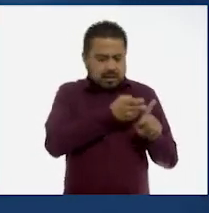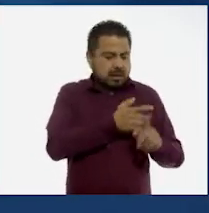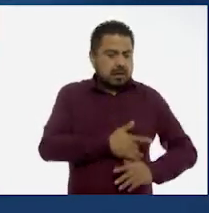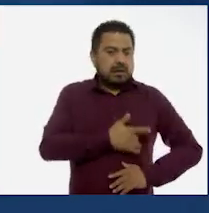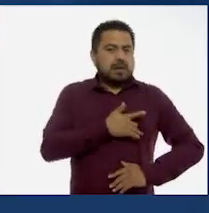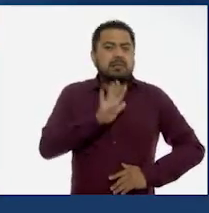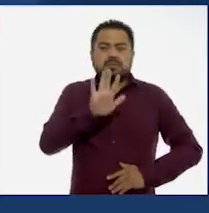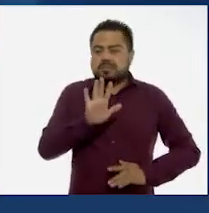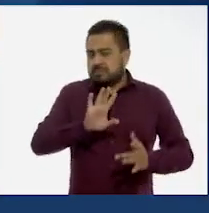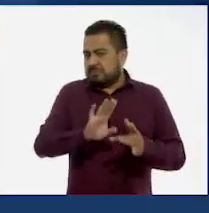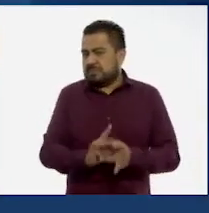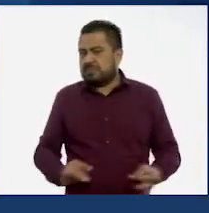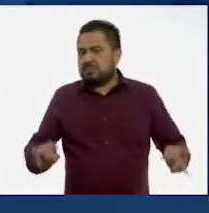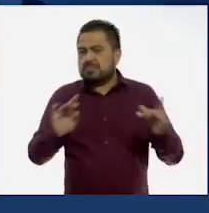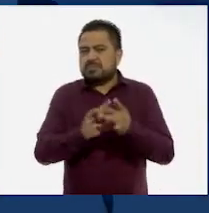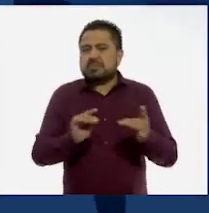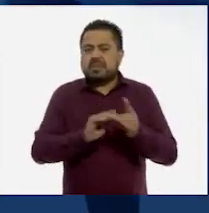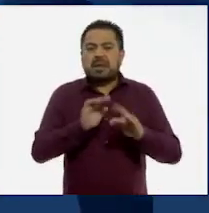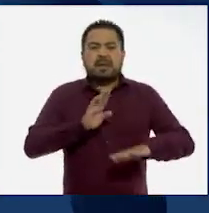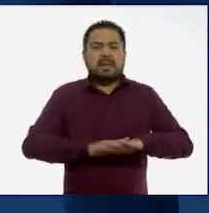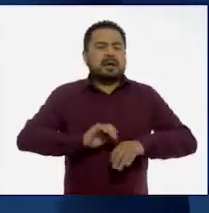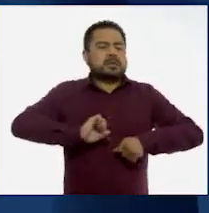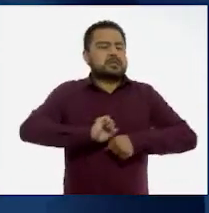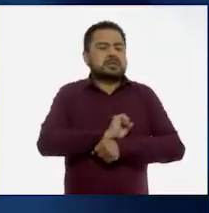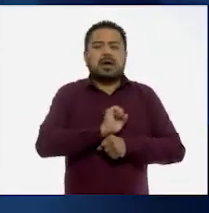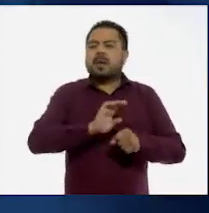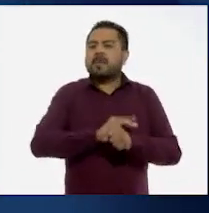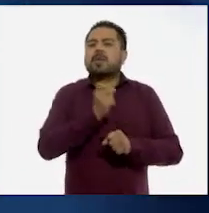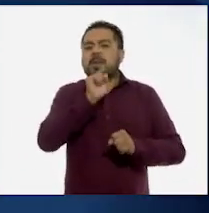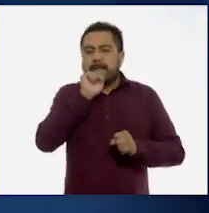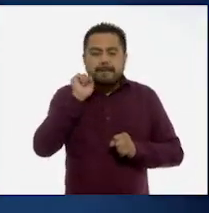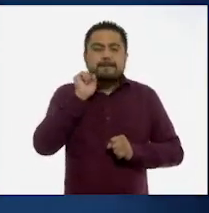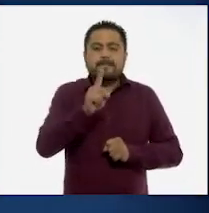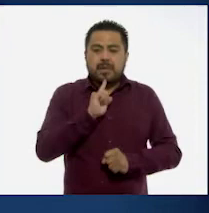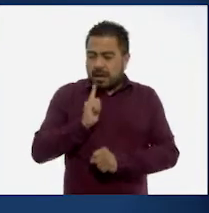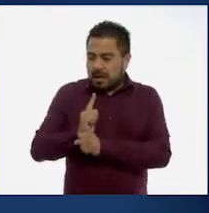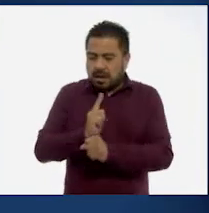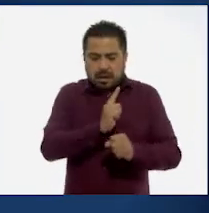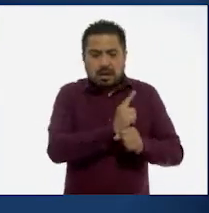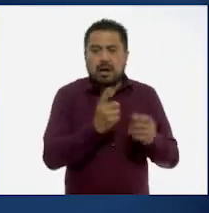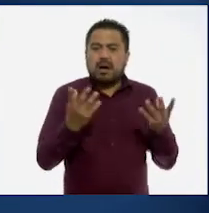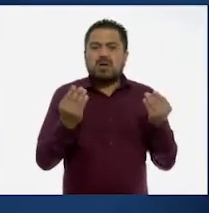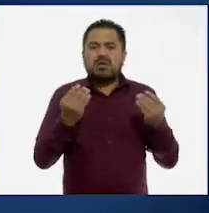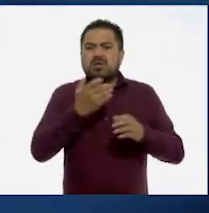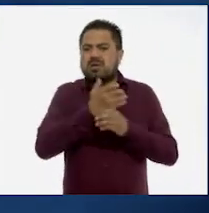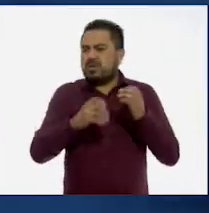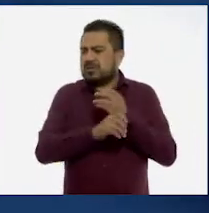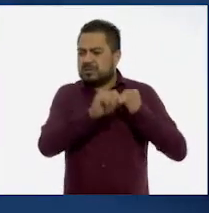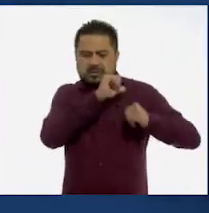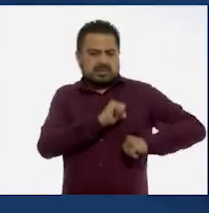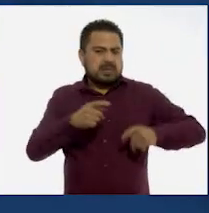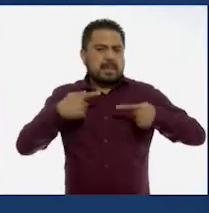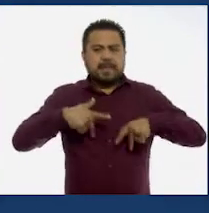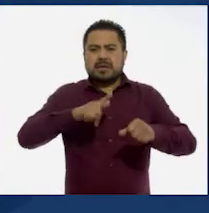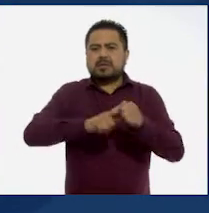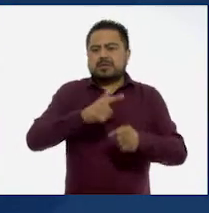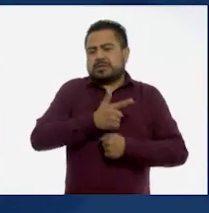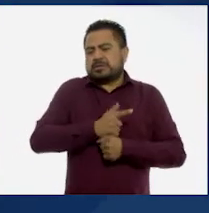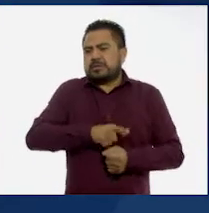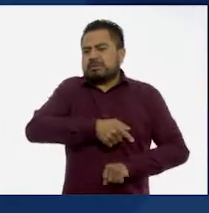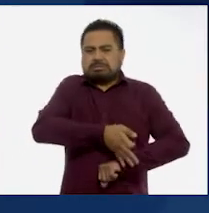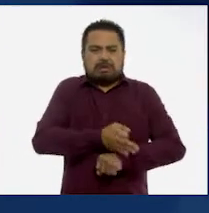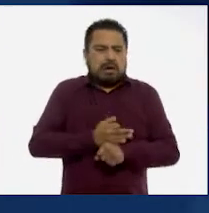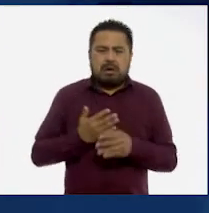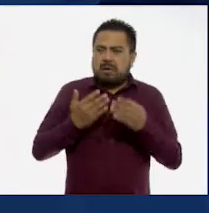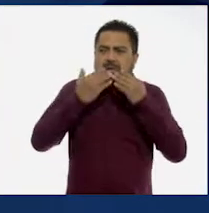por decirlo de alguna manera, muy simple, porque también nos vamos a dar cuenta que existen protagonistas grises, sin